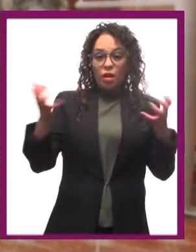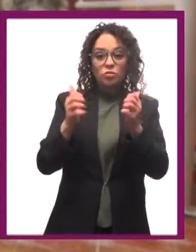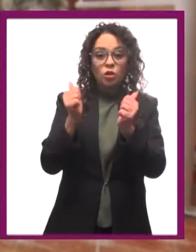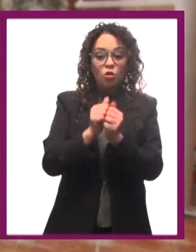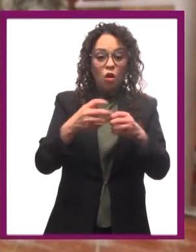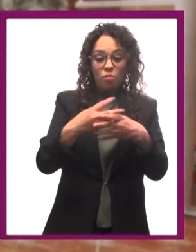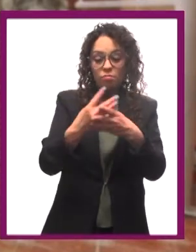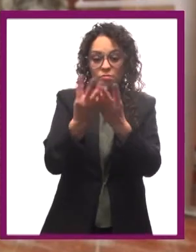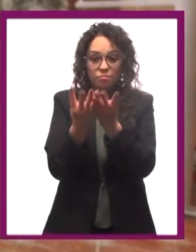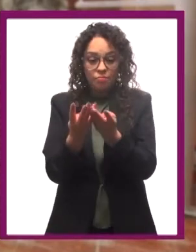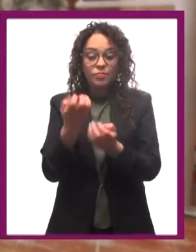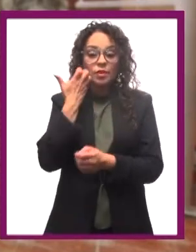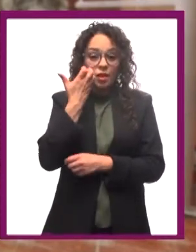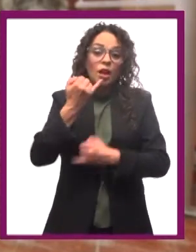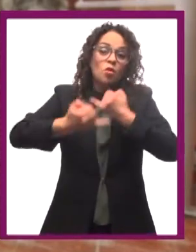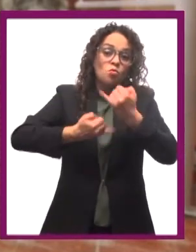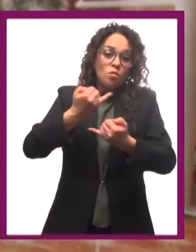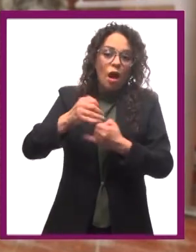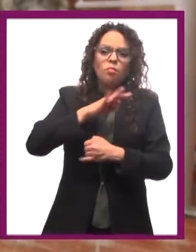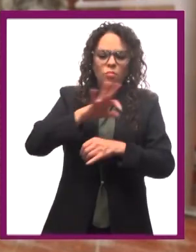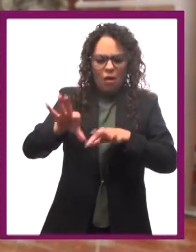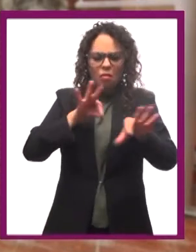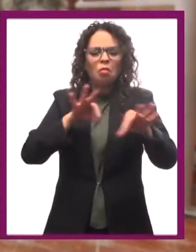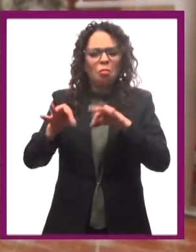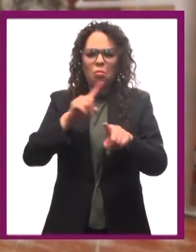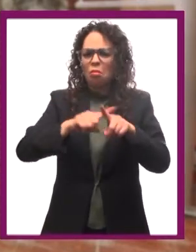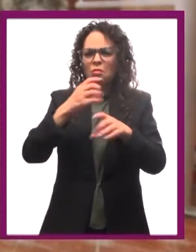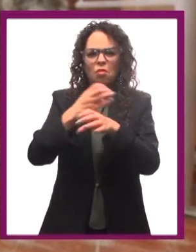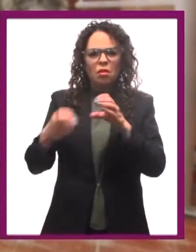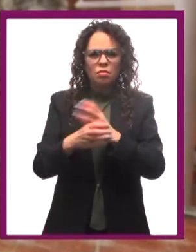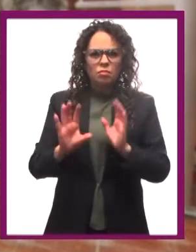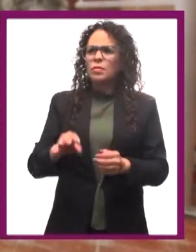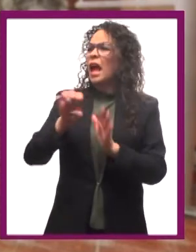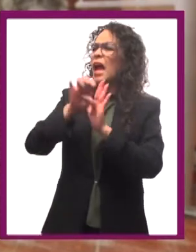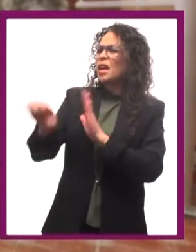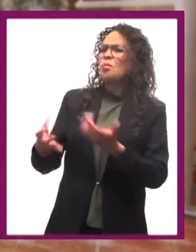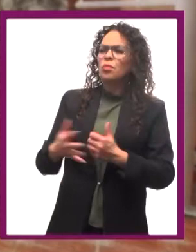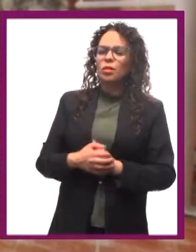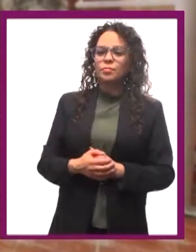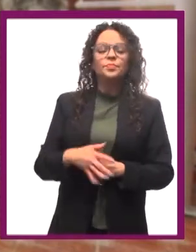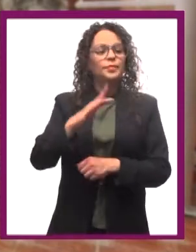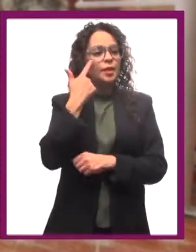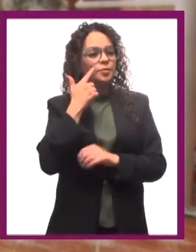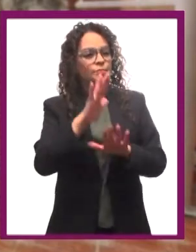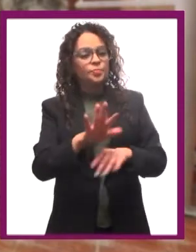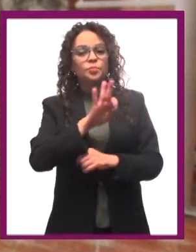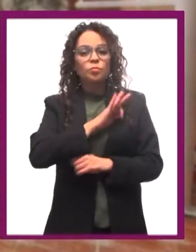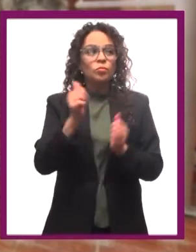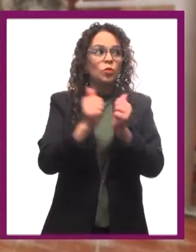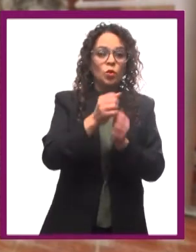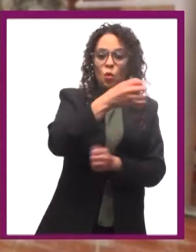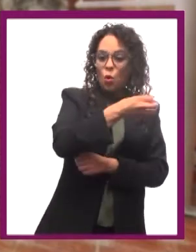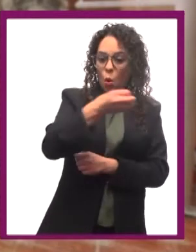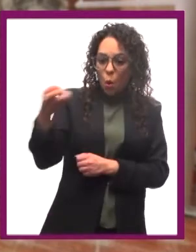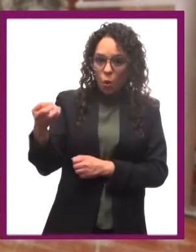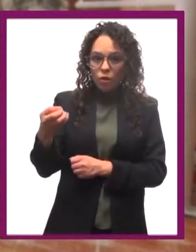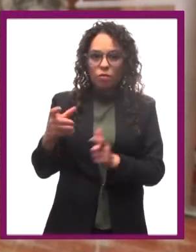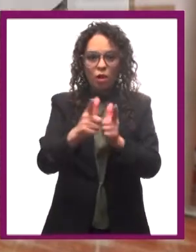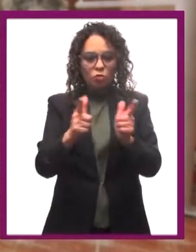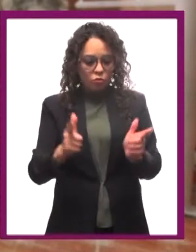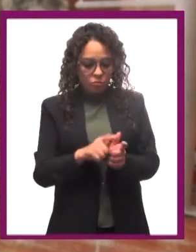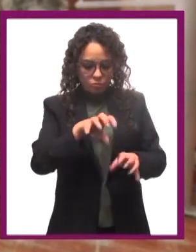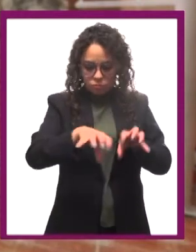se pueden hacer con unas cuantas cartas si queremos jugar con ellas. Por ejemplo. Por ejemplo, se pueden